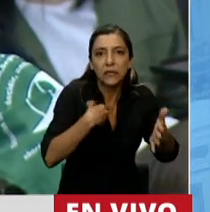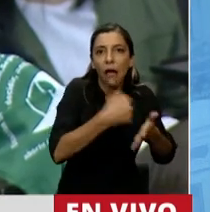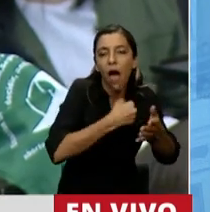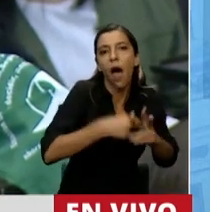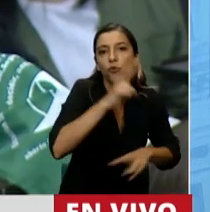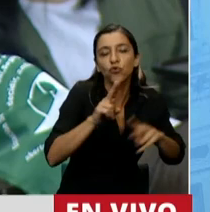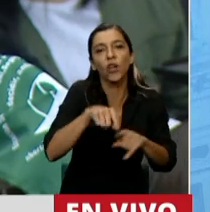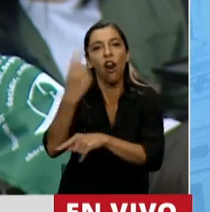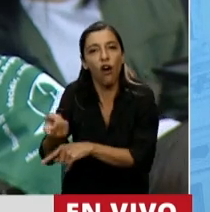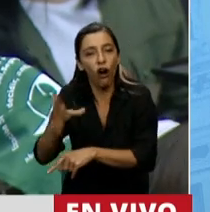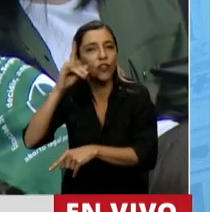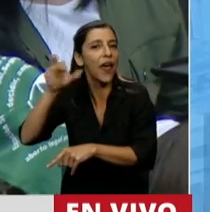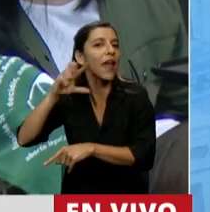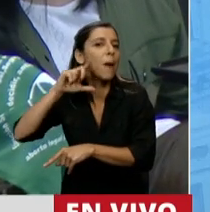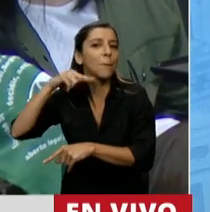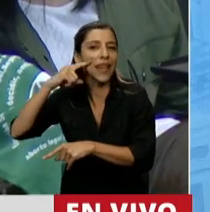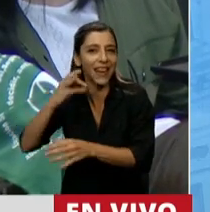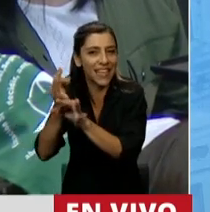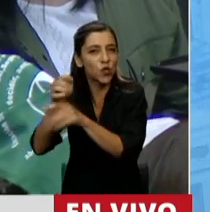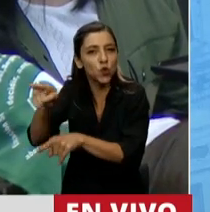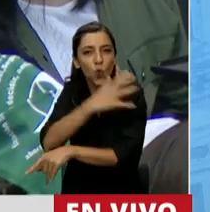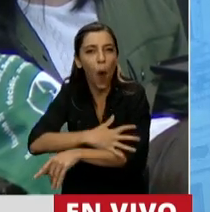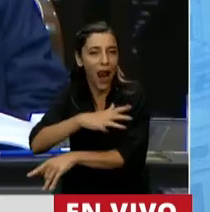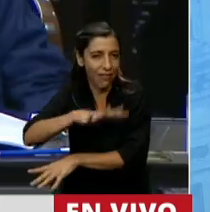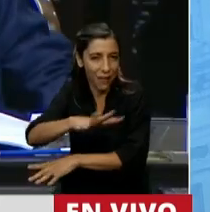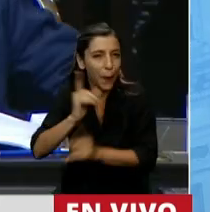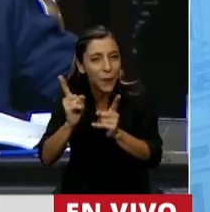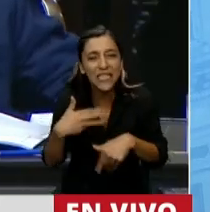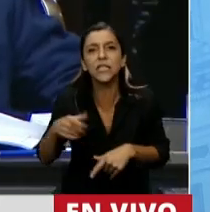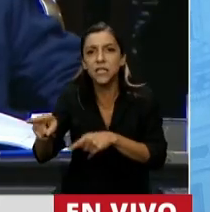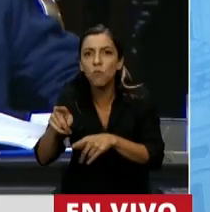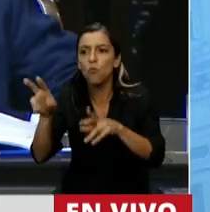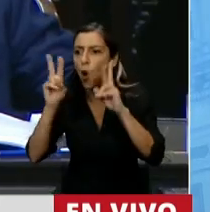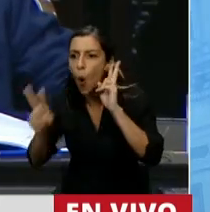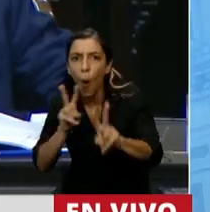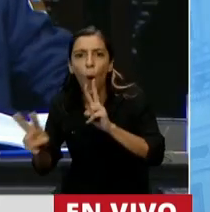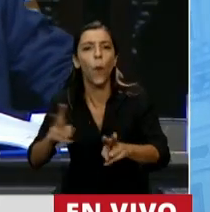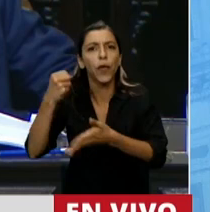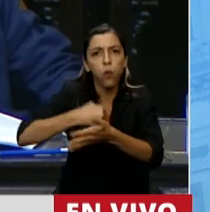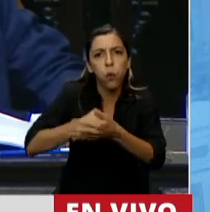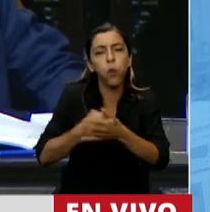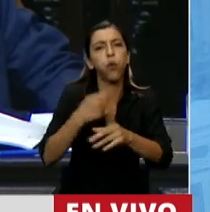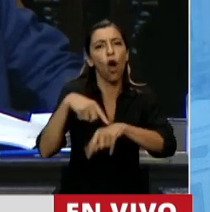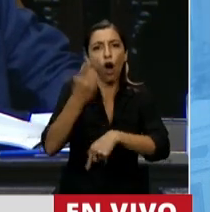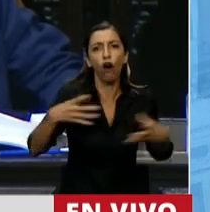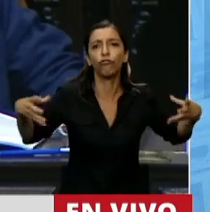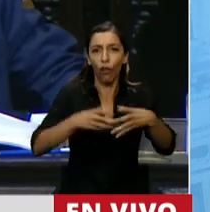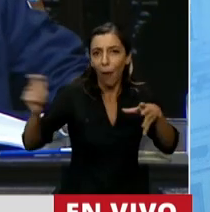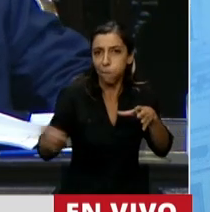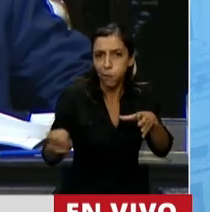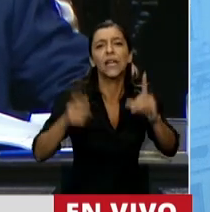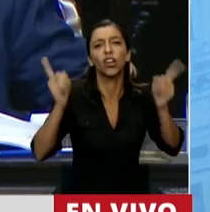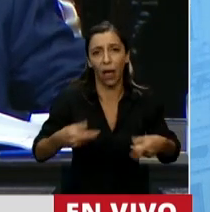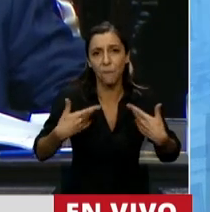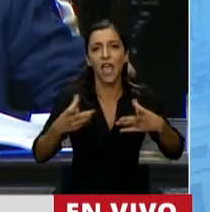una escuela secundaria que está a la entrada de esa misma villa. Las piqueteras, vuelvo a recuperarlas, aquellas mujeres que salieron a hacer changas, a parar la